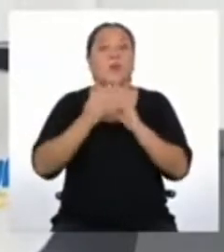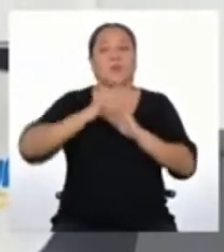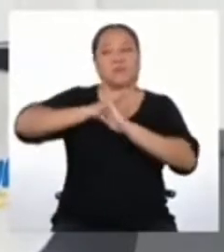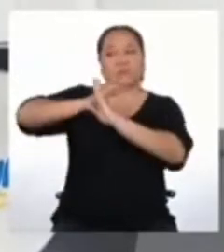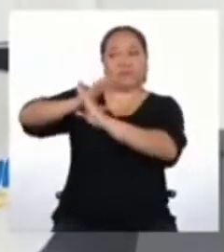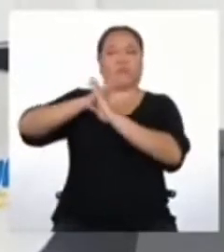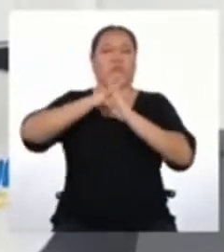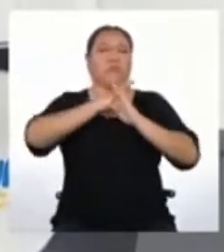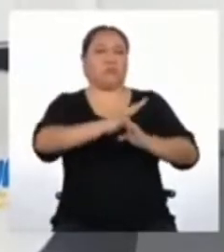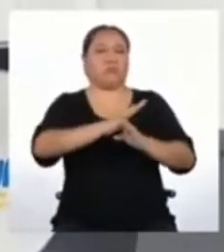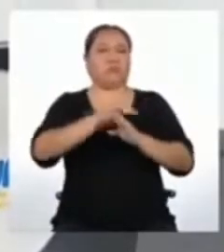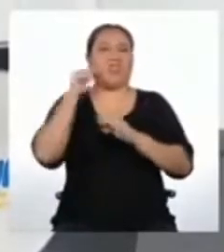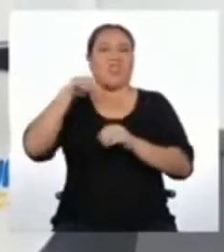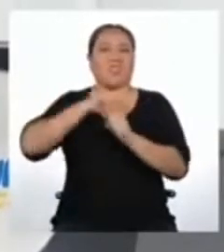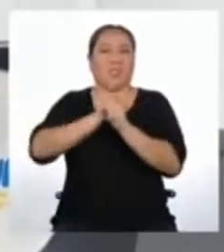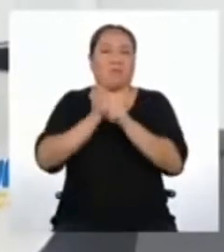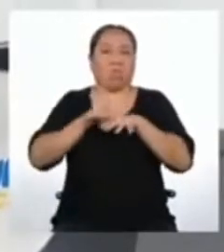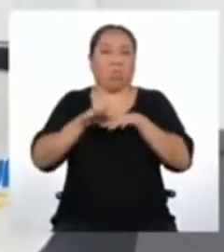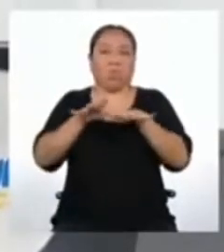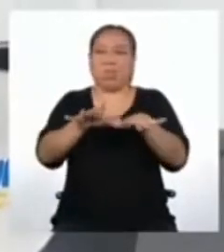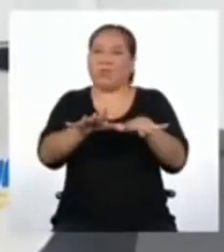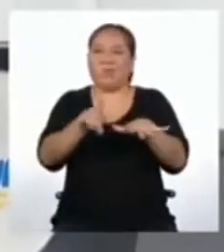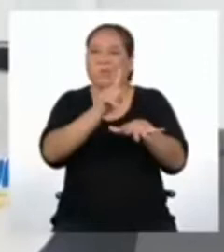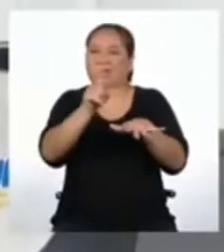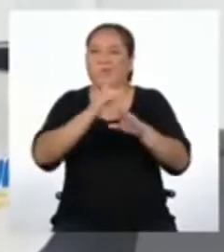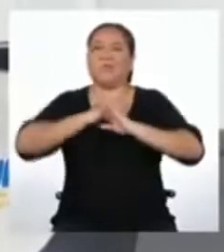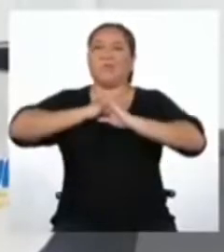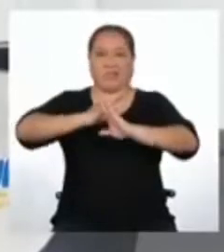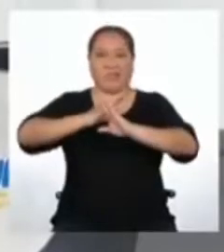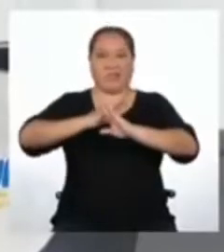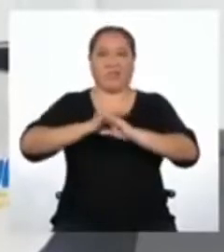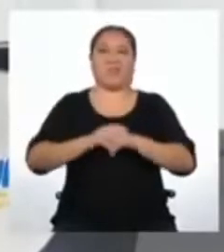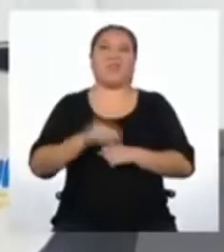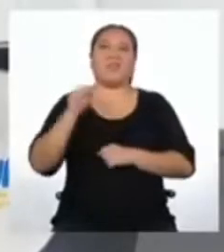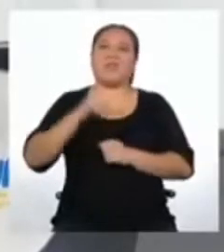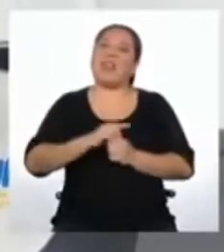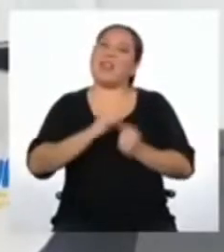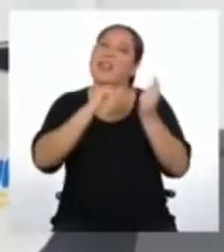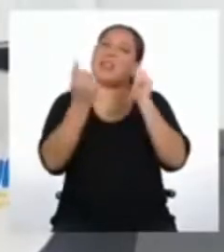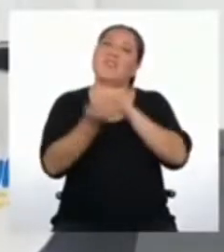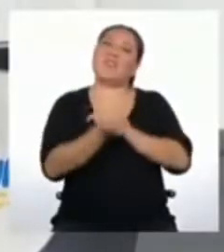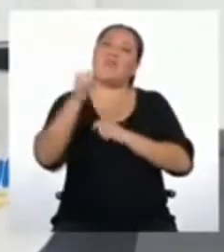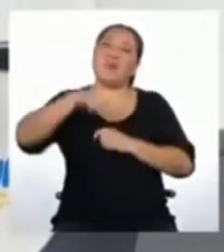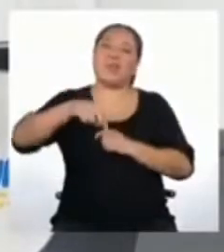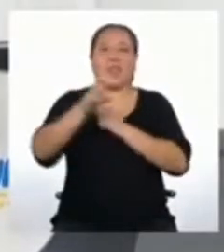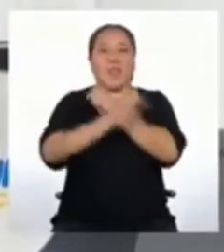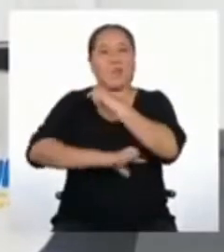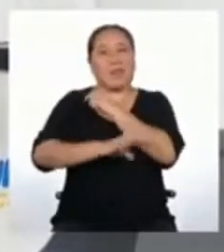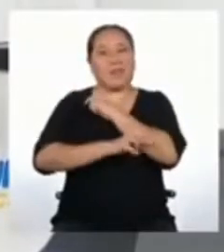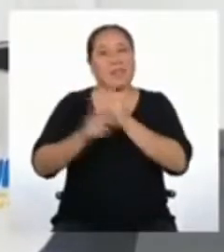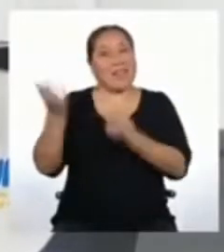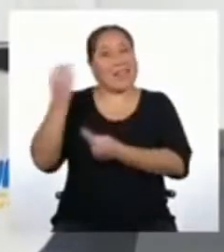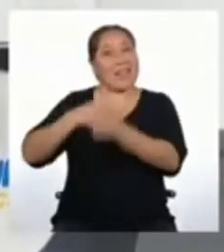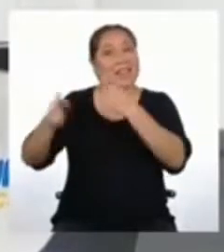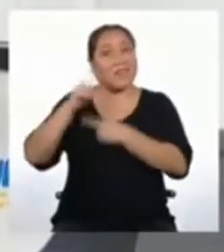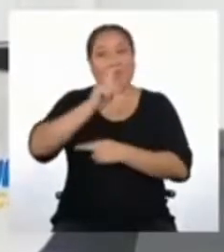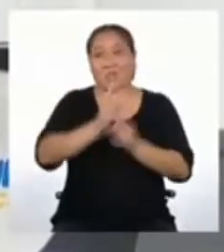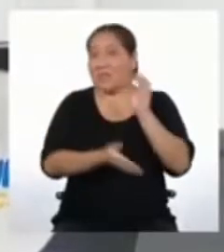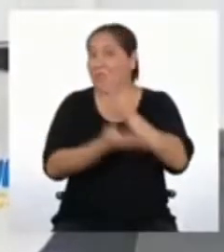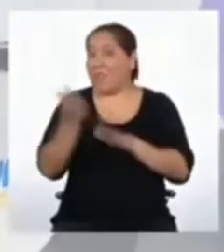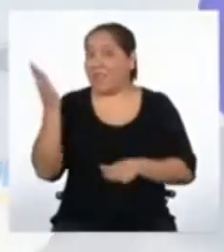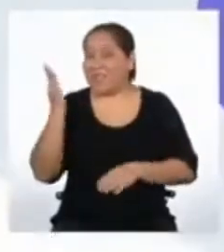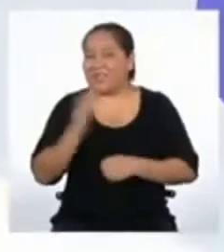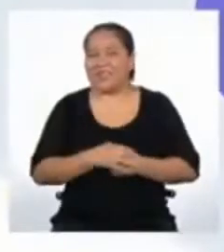de lo posible, la expansión de esta pandemia que sigue transformando el mundo y a nuestro país. Regresamos en un momento. ¡No se vayan